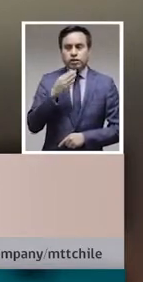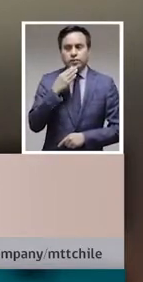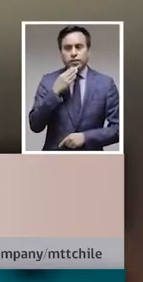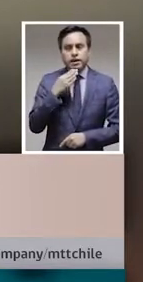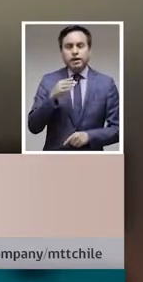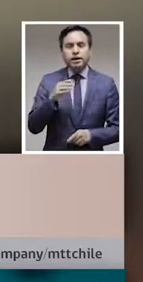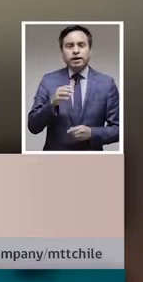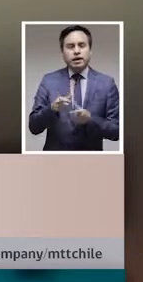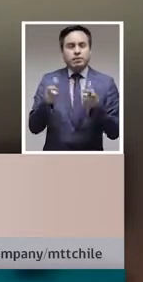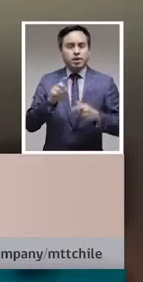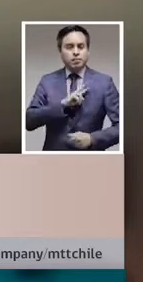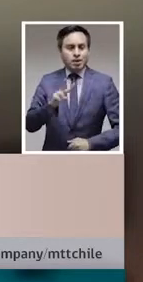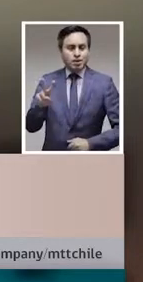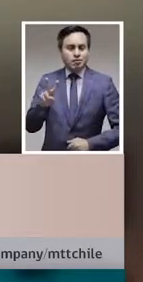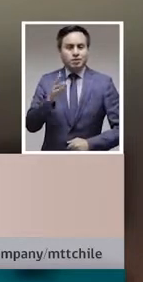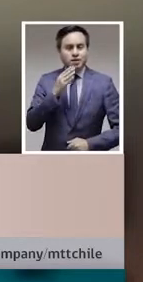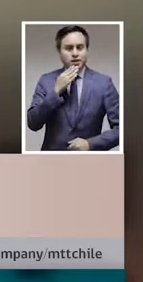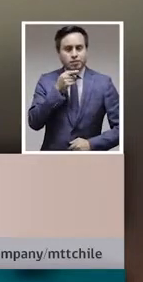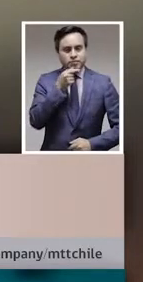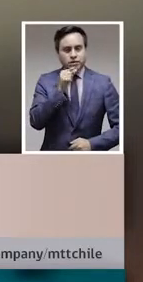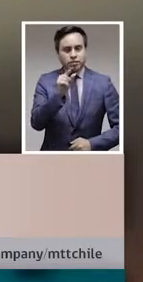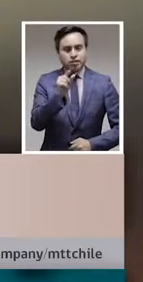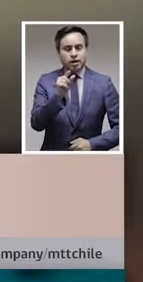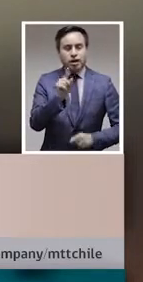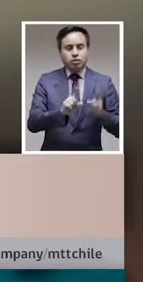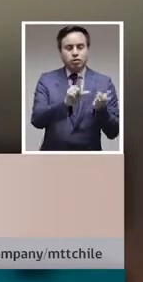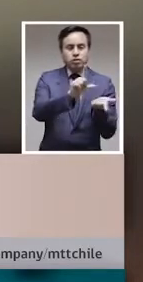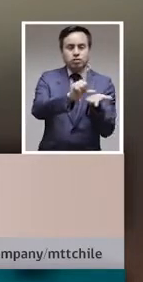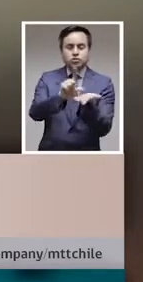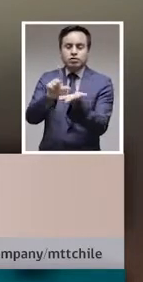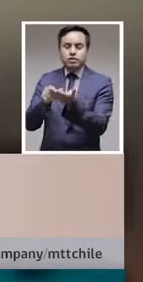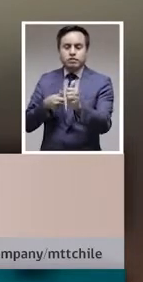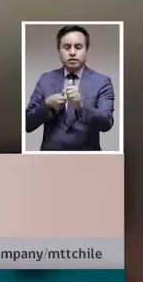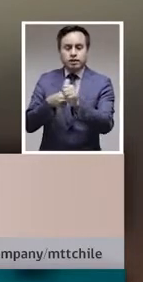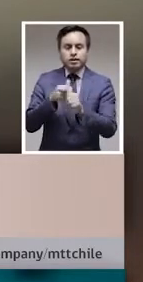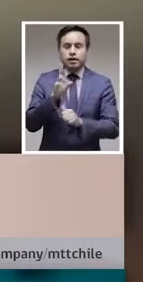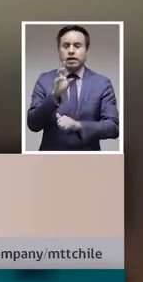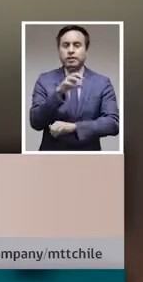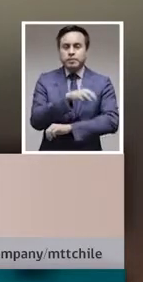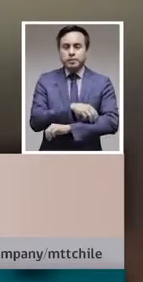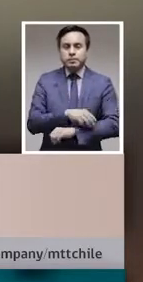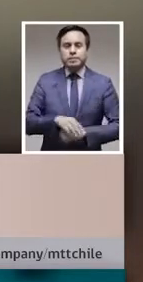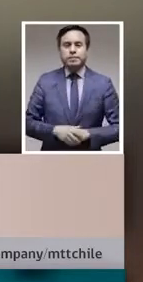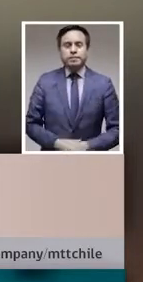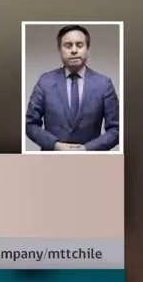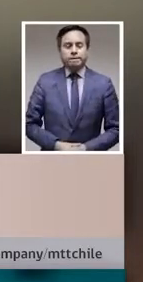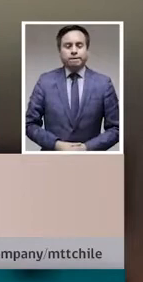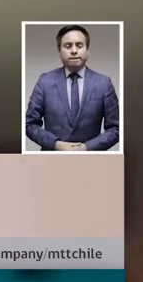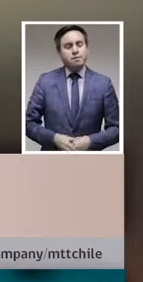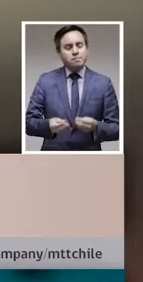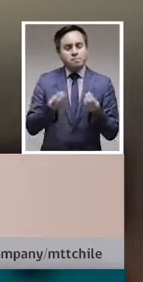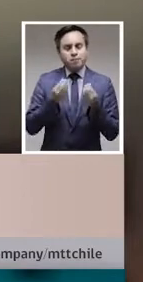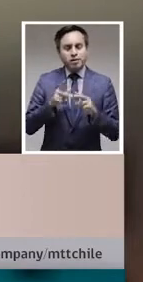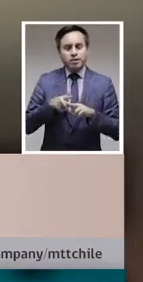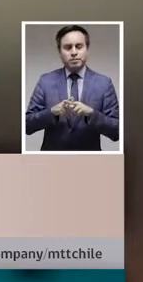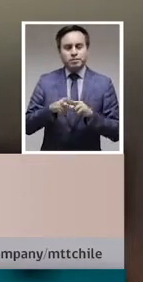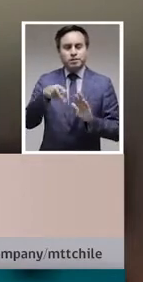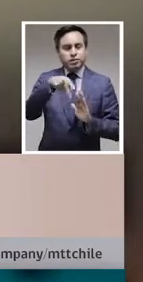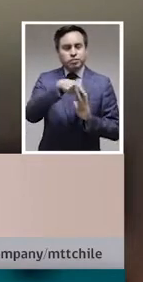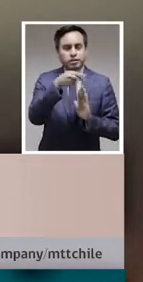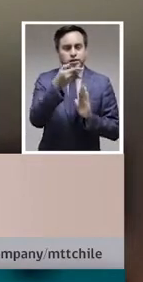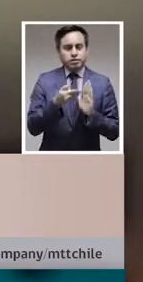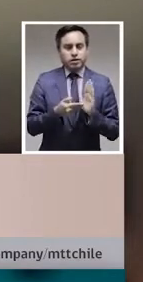Valparaíso, y próximamente en algunas zonas cercanas a la región metropolitana. Es una buena herramienta